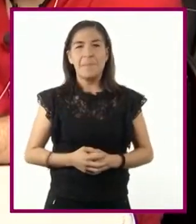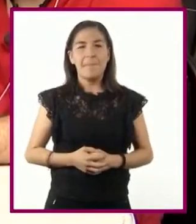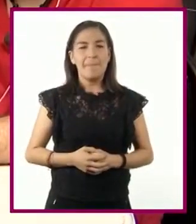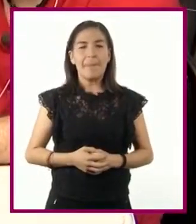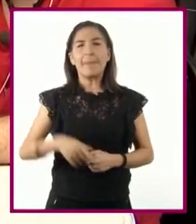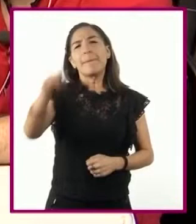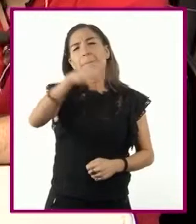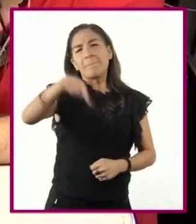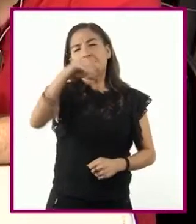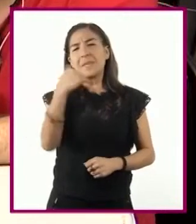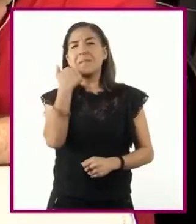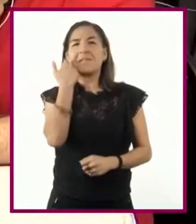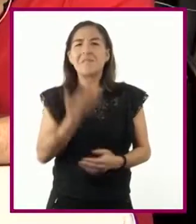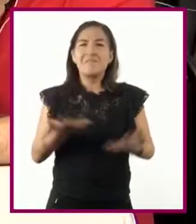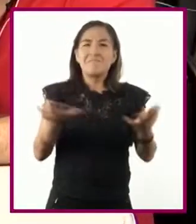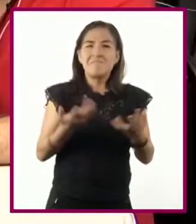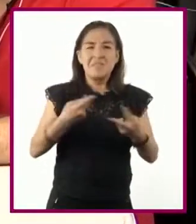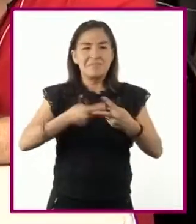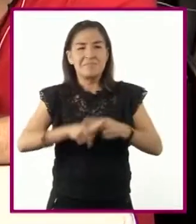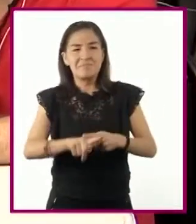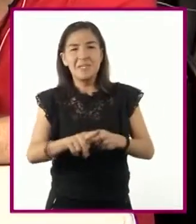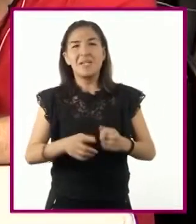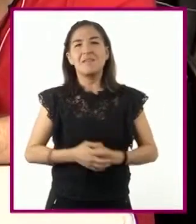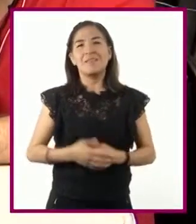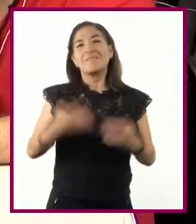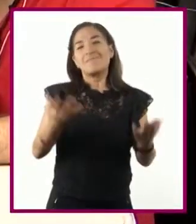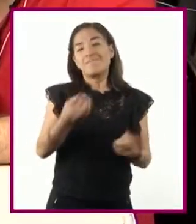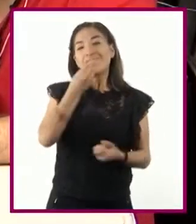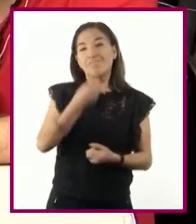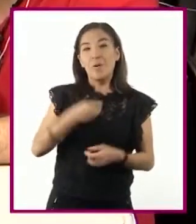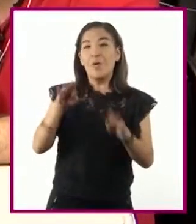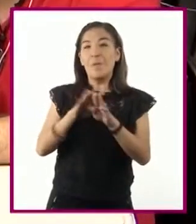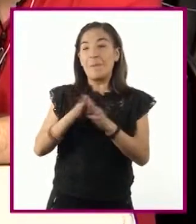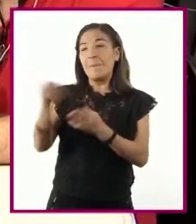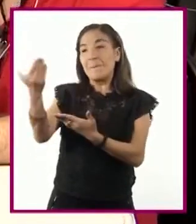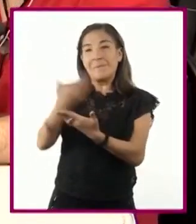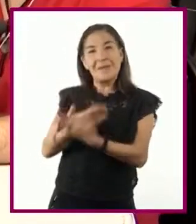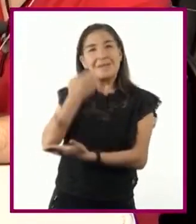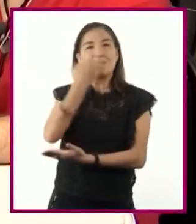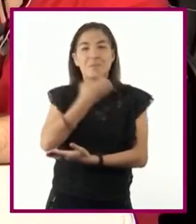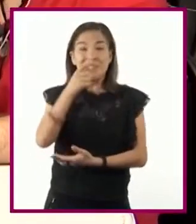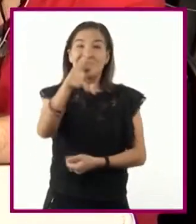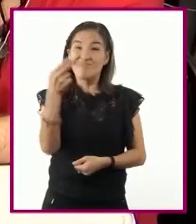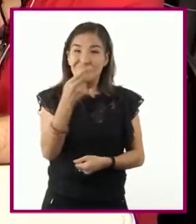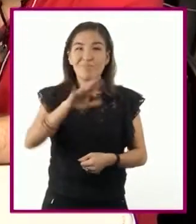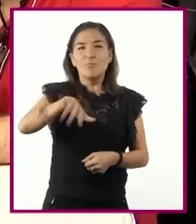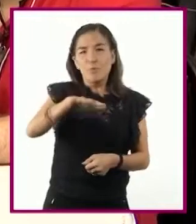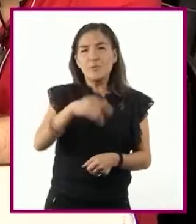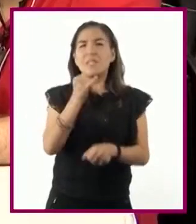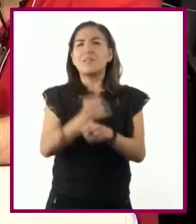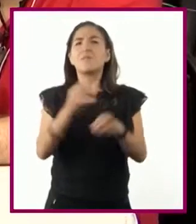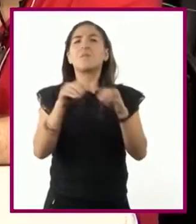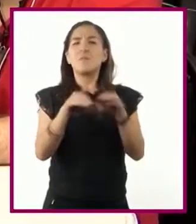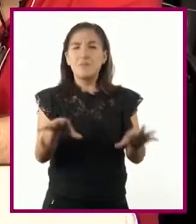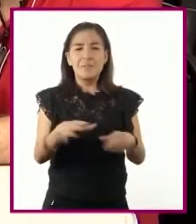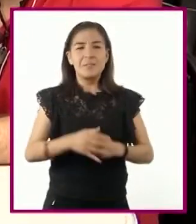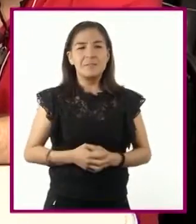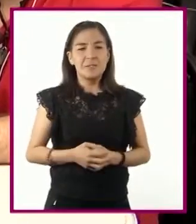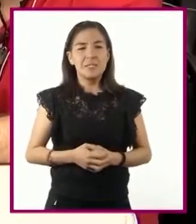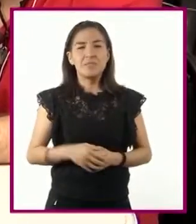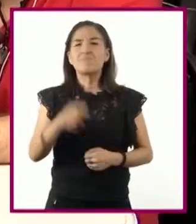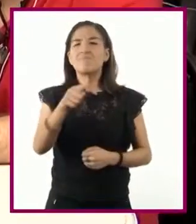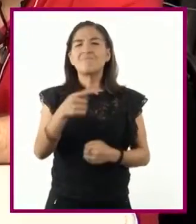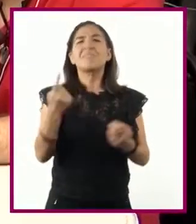iniciativa propia o por requerimiento escolar necesitan buscar información, ¿qué